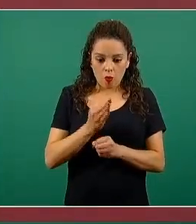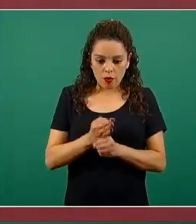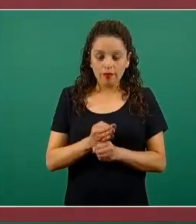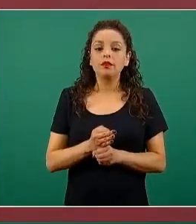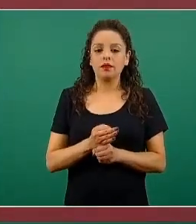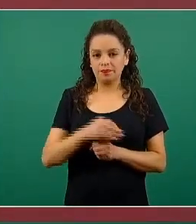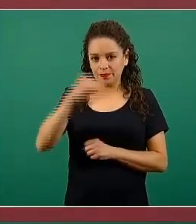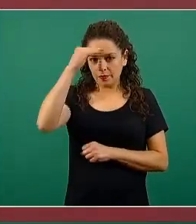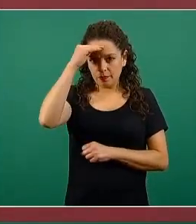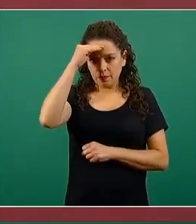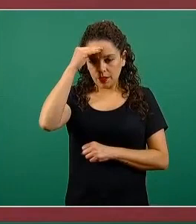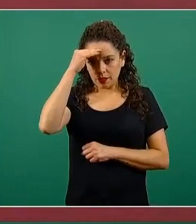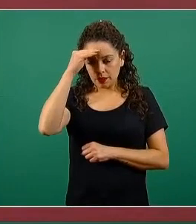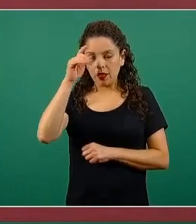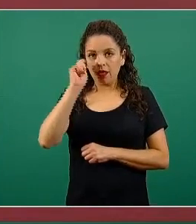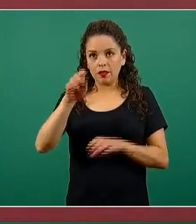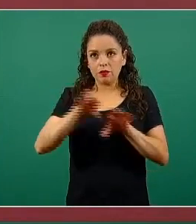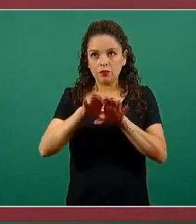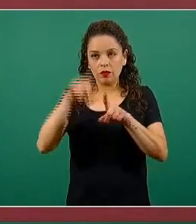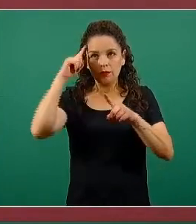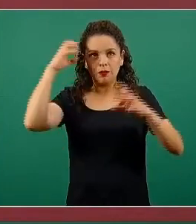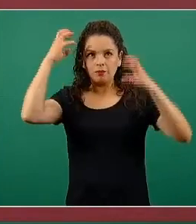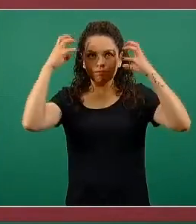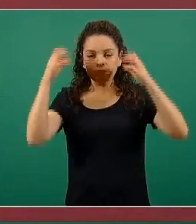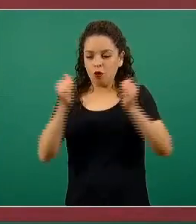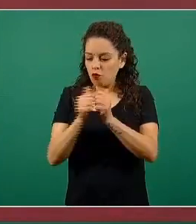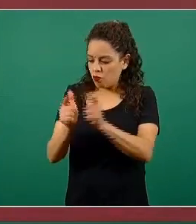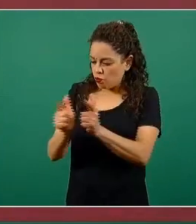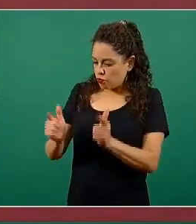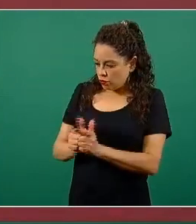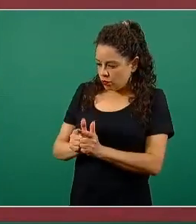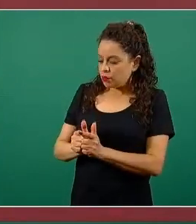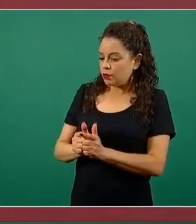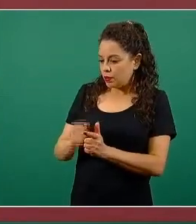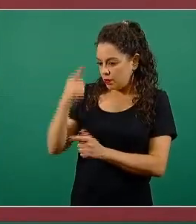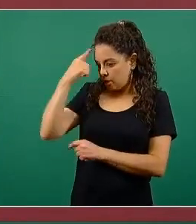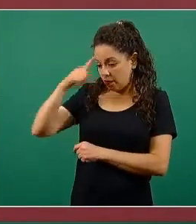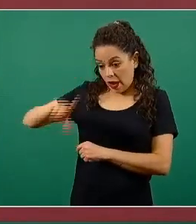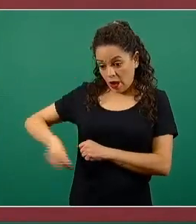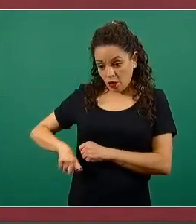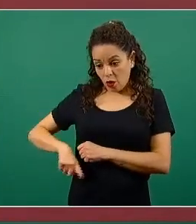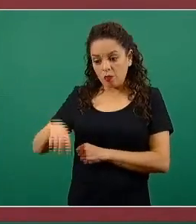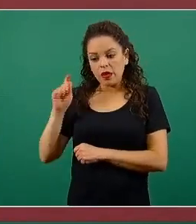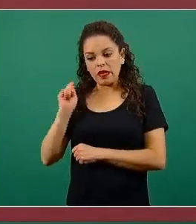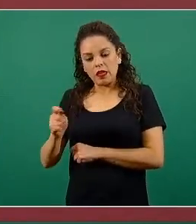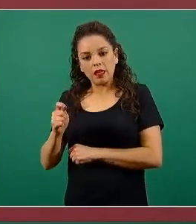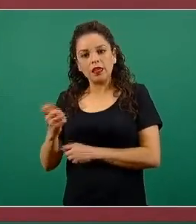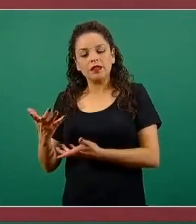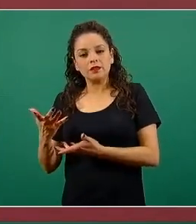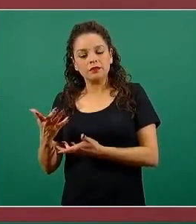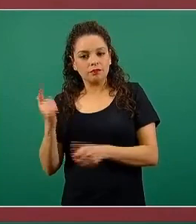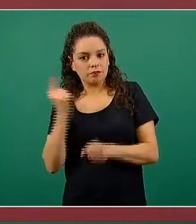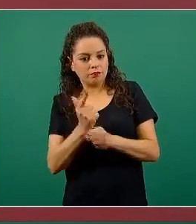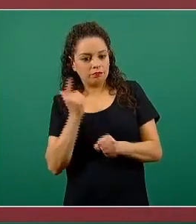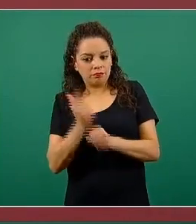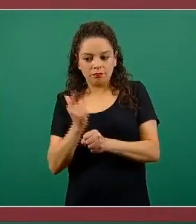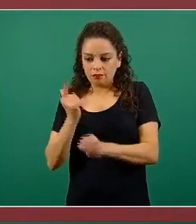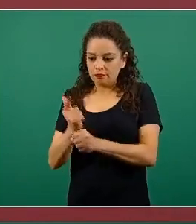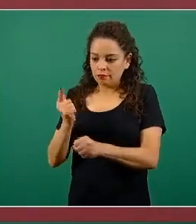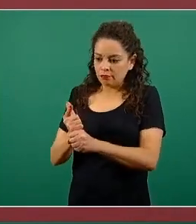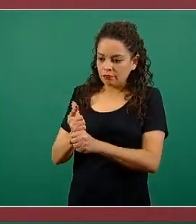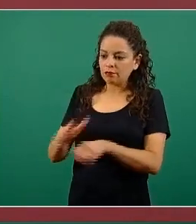reflexión interna del grupo de trabajo de la respuesta gubernamental para identificar cuáles son las